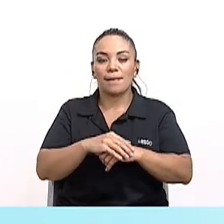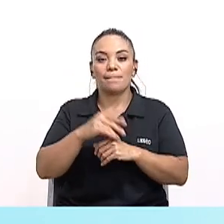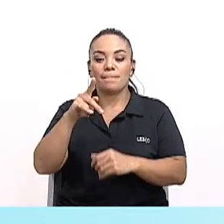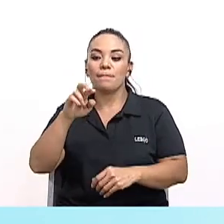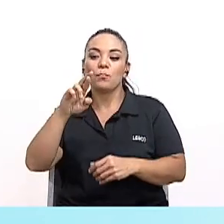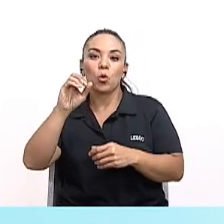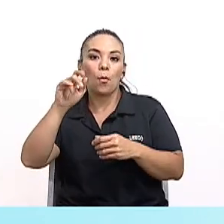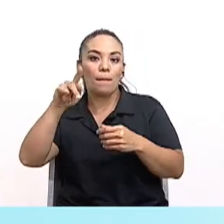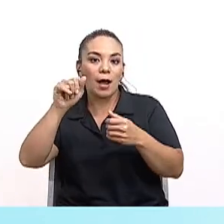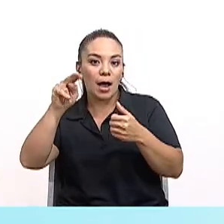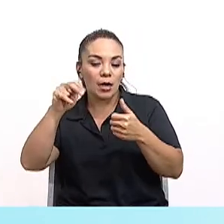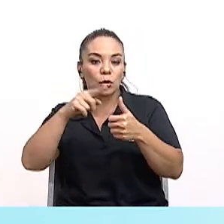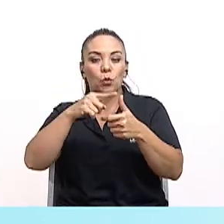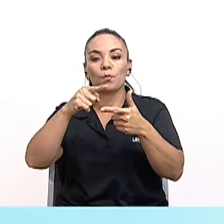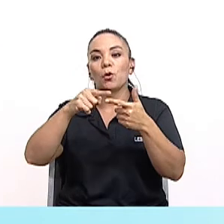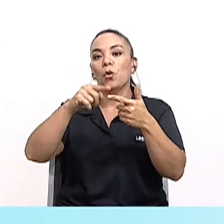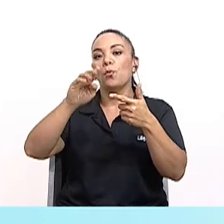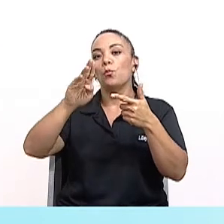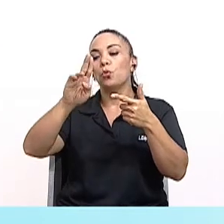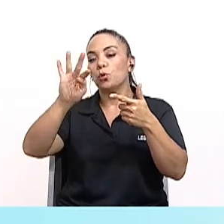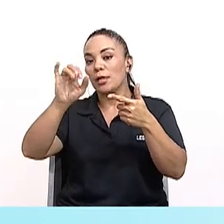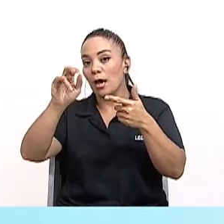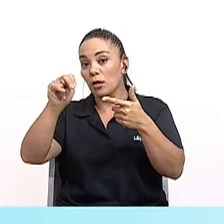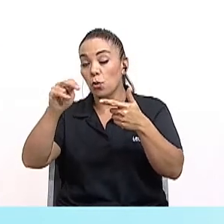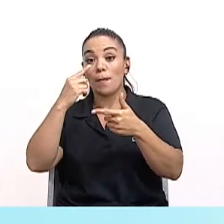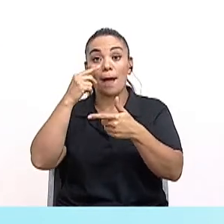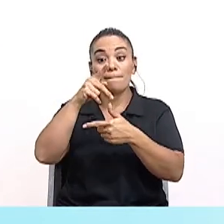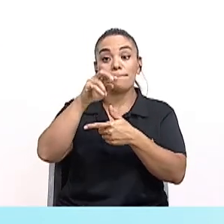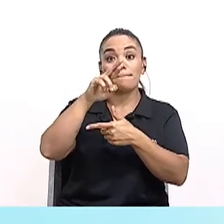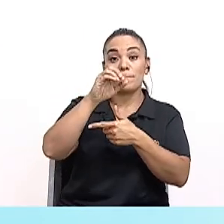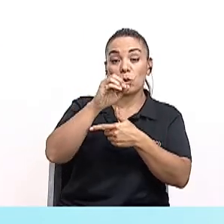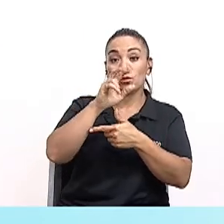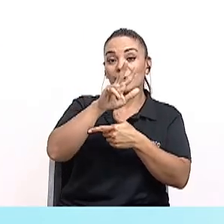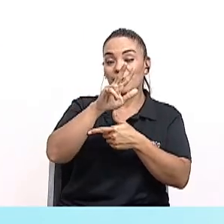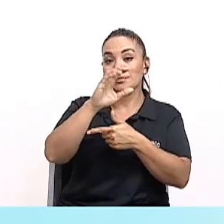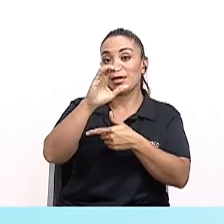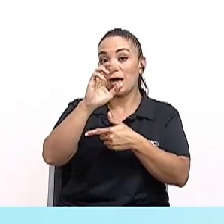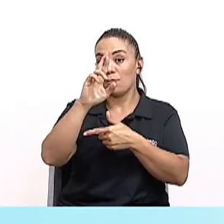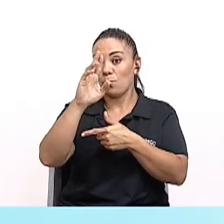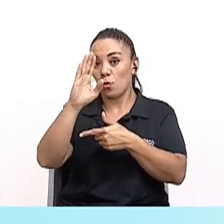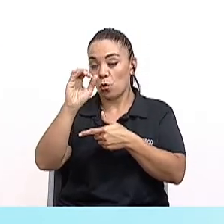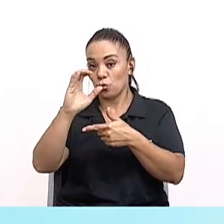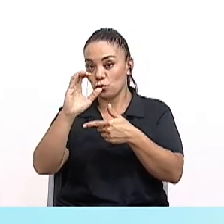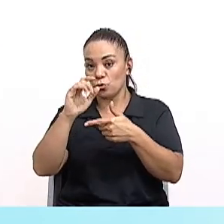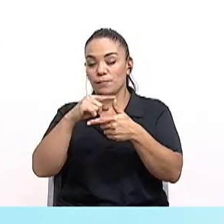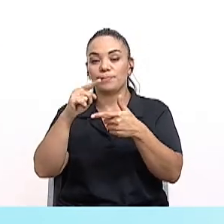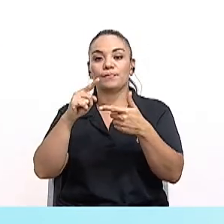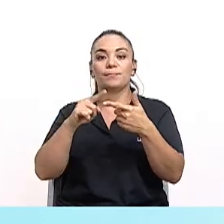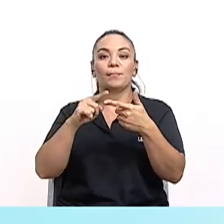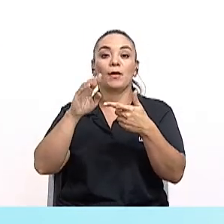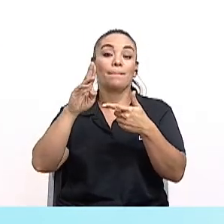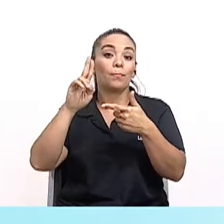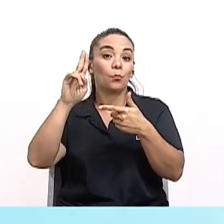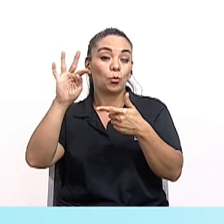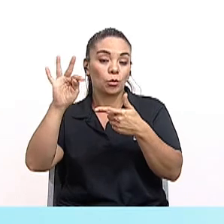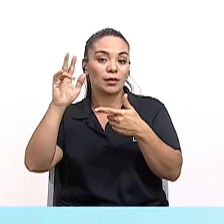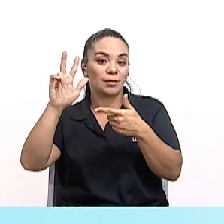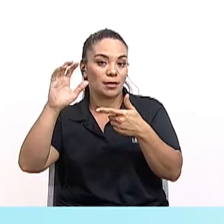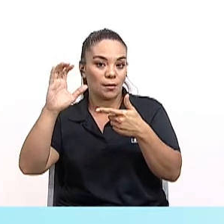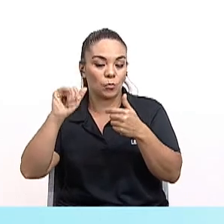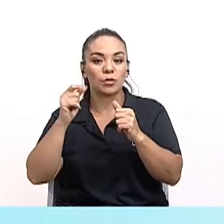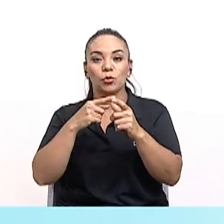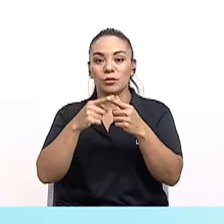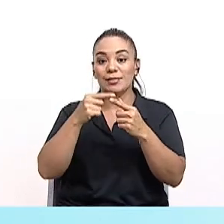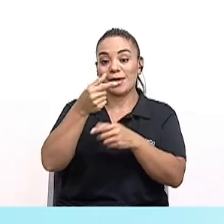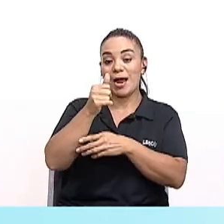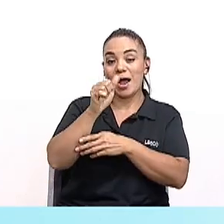propano o butano. Prop es con 3 carbonos, but es con 4 carbonos. Entonces, el gas